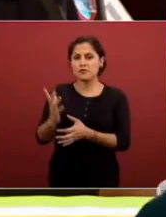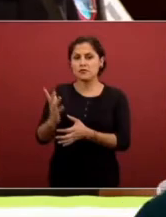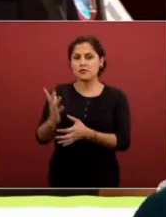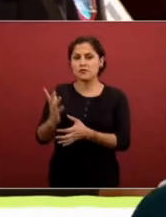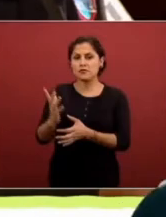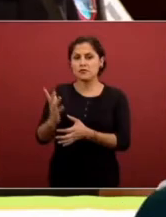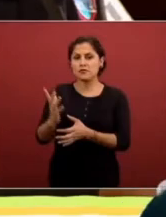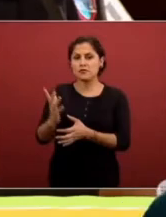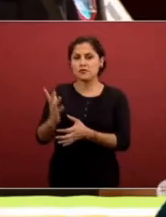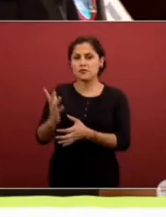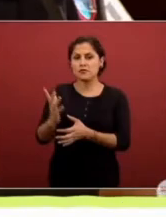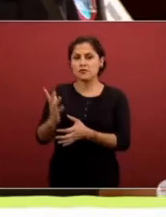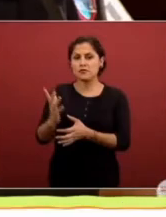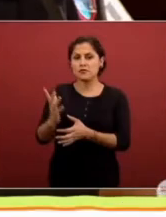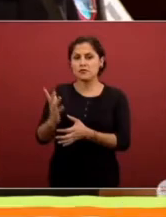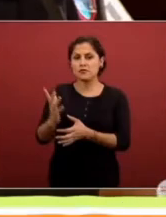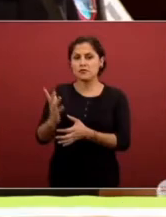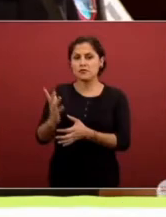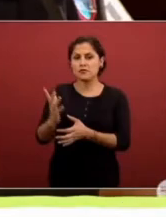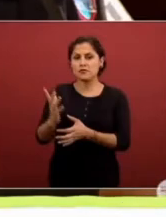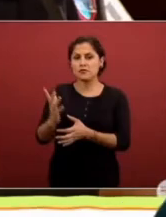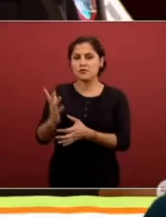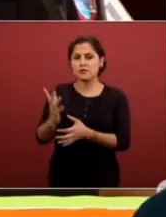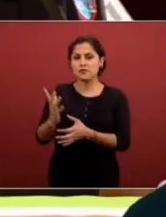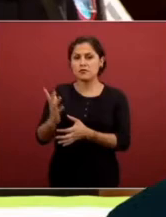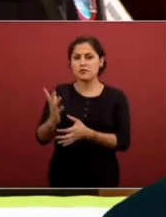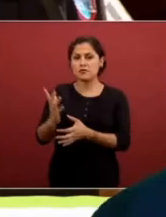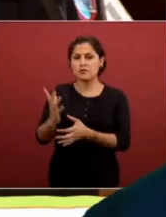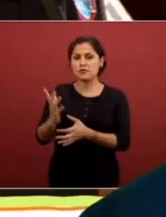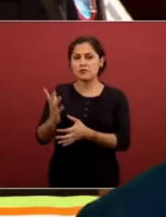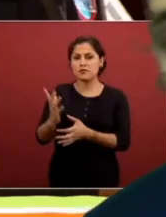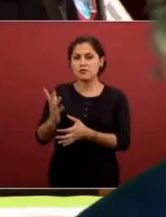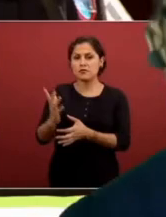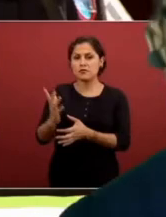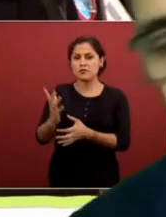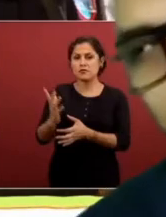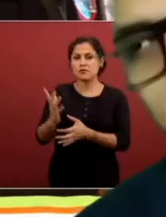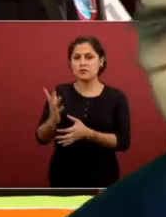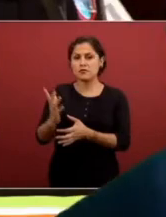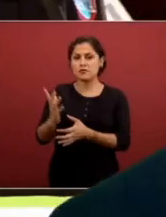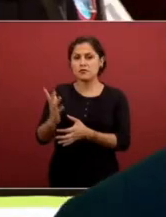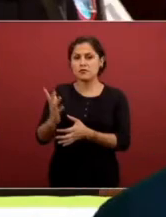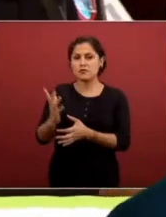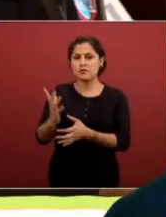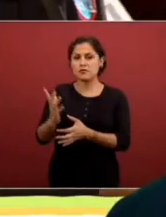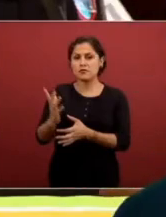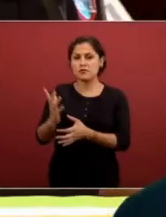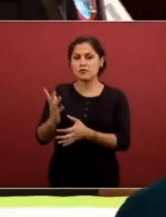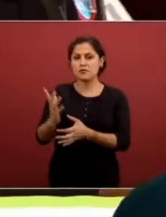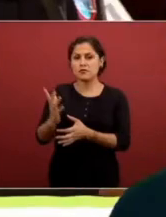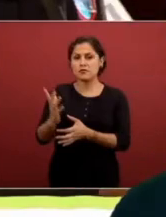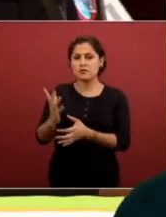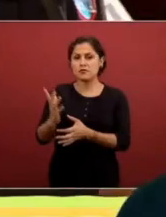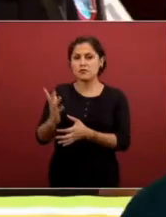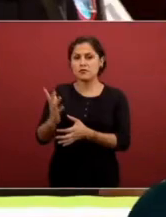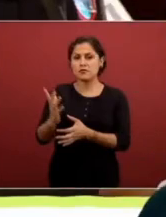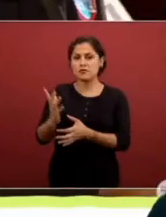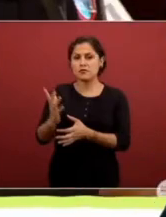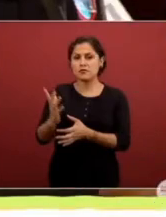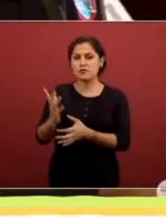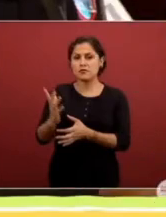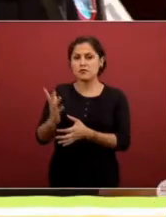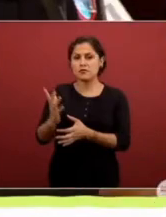Beat. El Nótico Beat del día 22 de abril. Ah, estamos en abril, sí. Bueno, lo que les